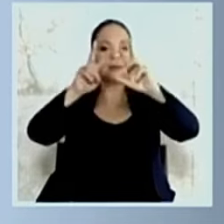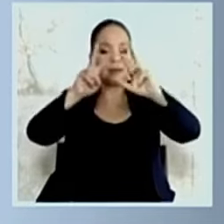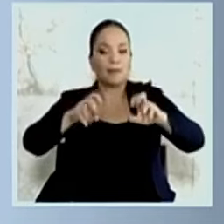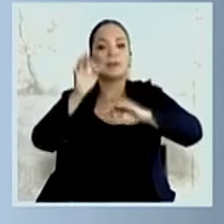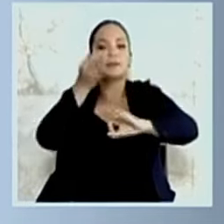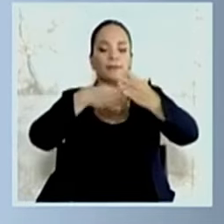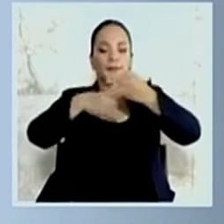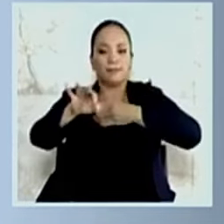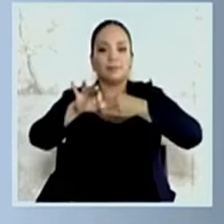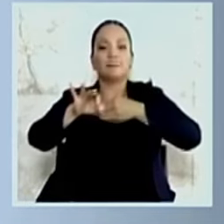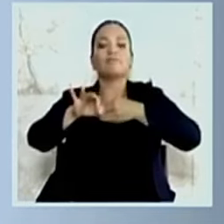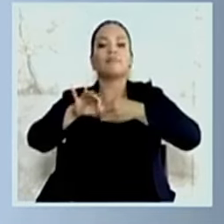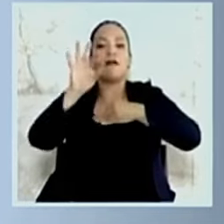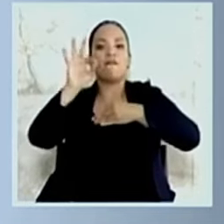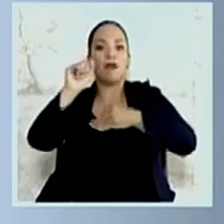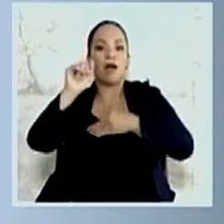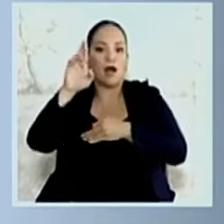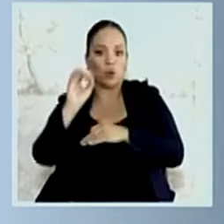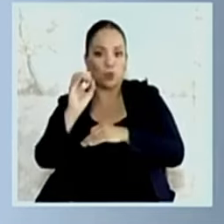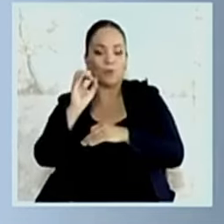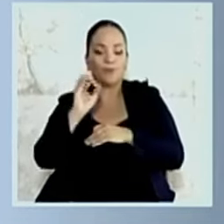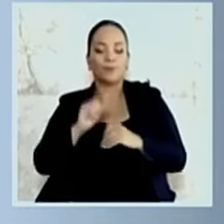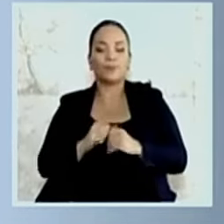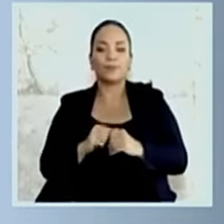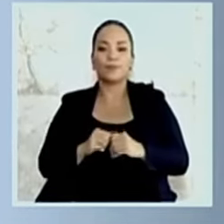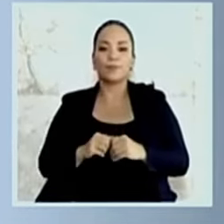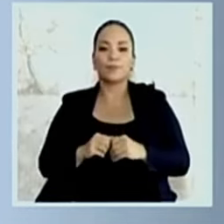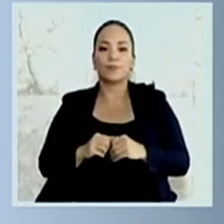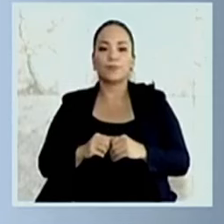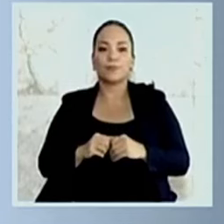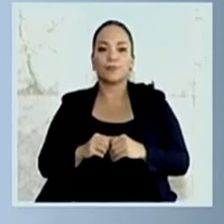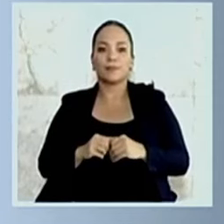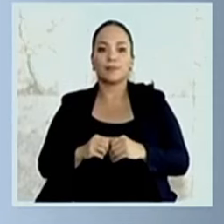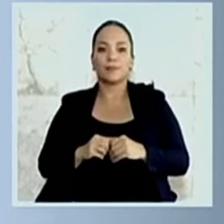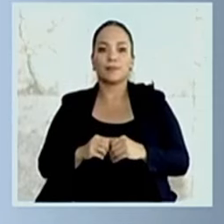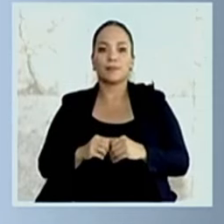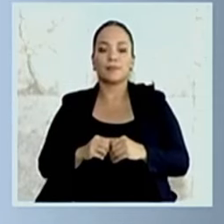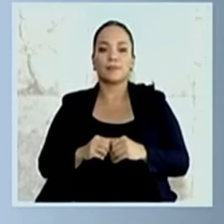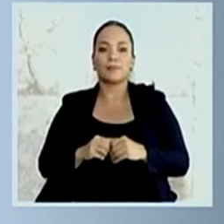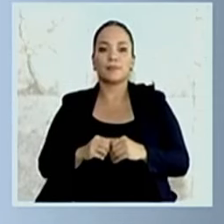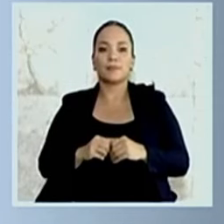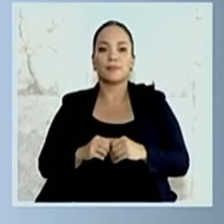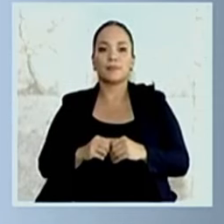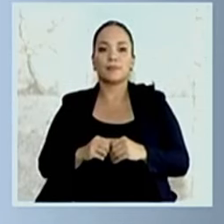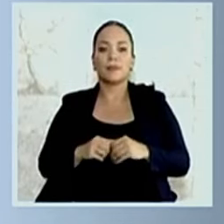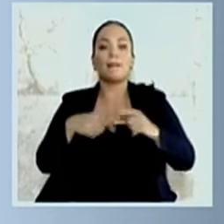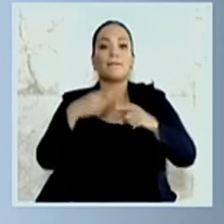necesitando la ayuda. Se aplicó también las pruebas nacionales estandarizadas, que son